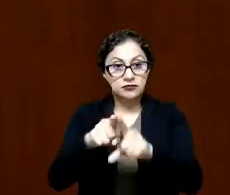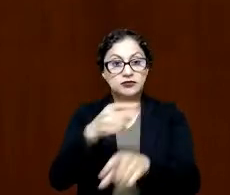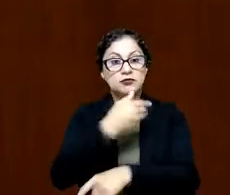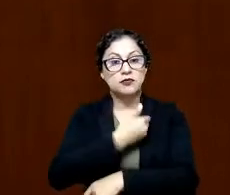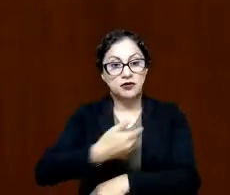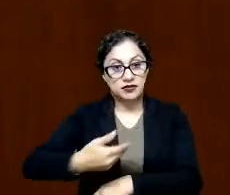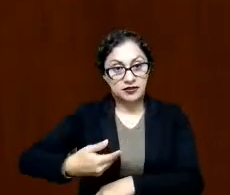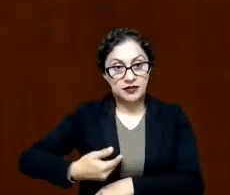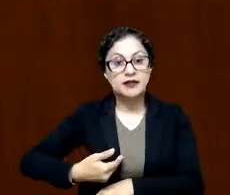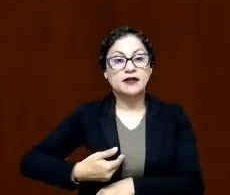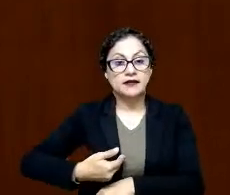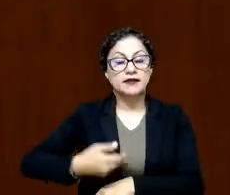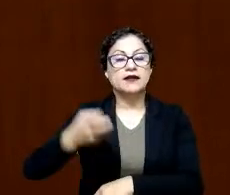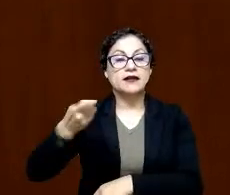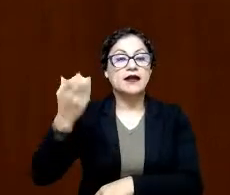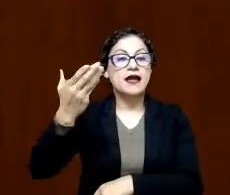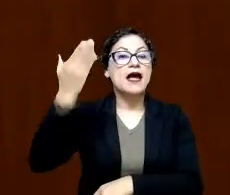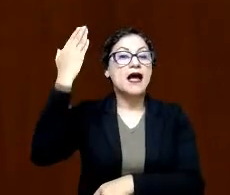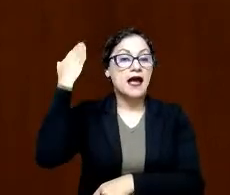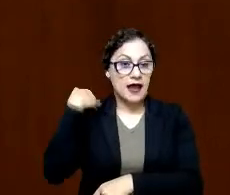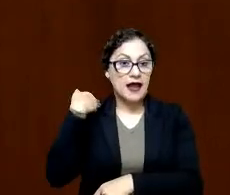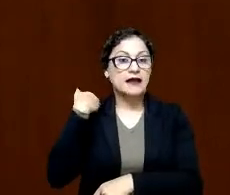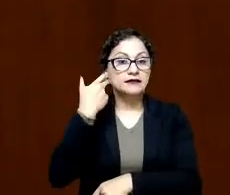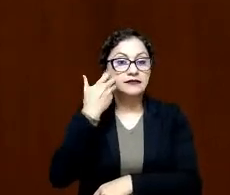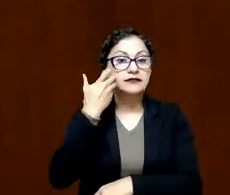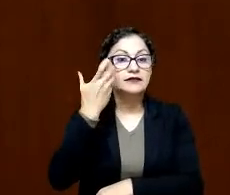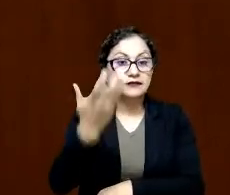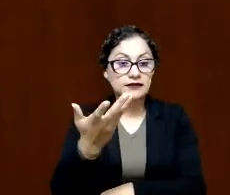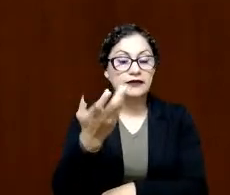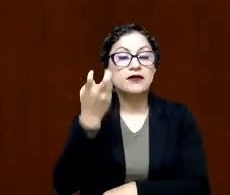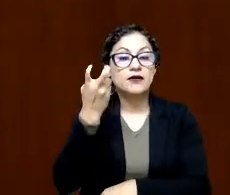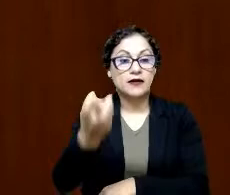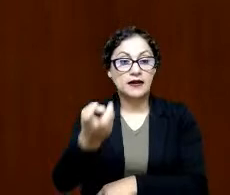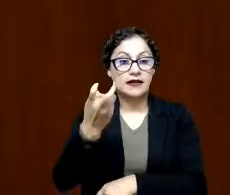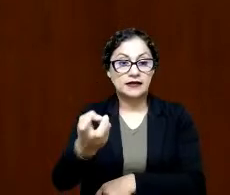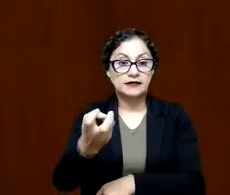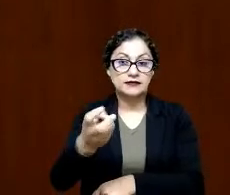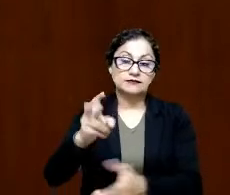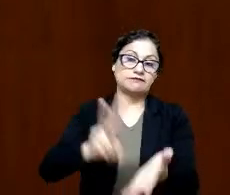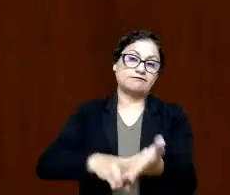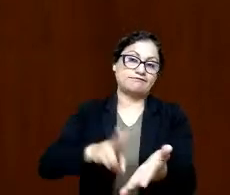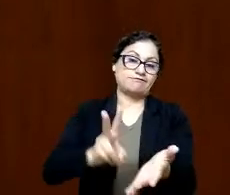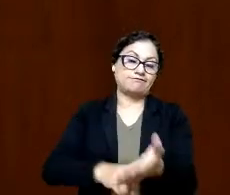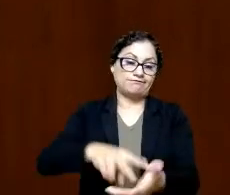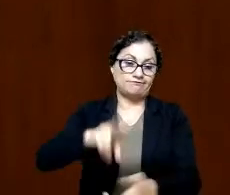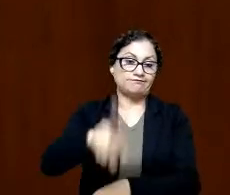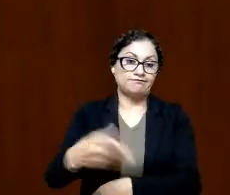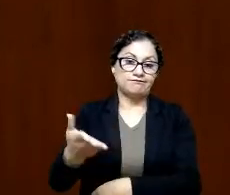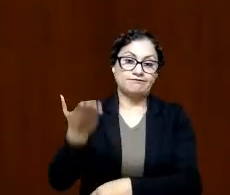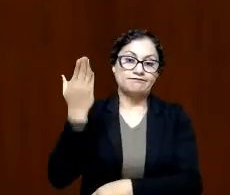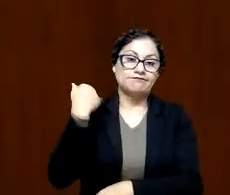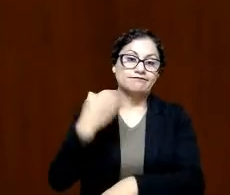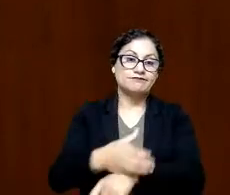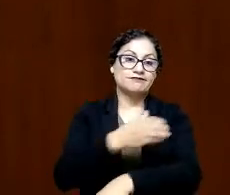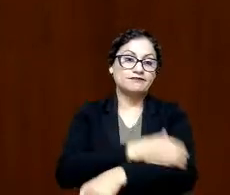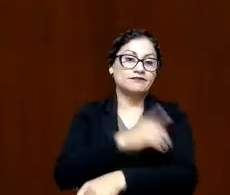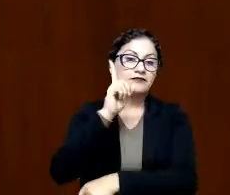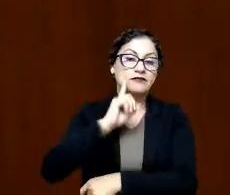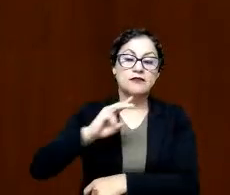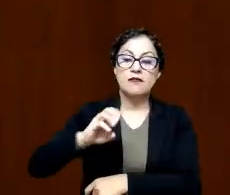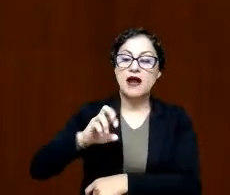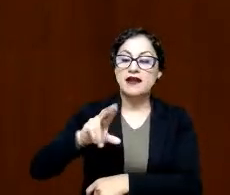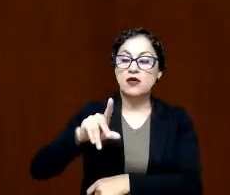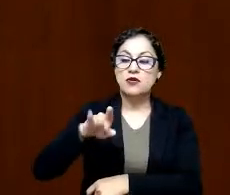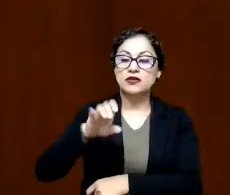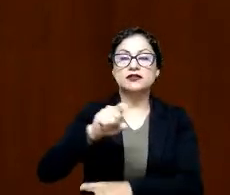mayoría calificada lo trató de legislar, y es ahí la riqueza, como bien decía la compañera María Luisa, de la democracia. Si bien es cierto